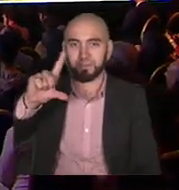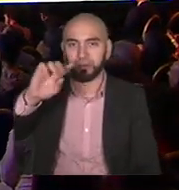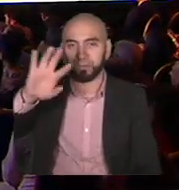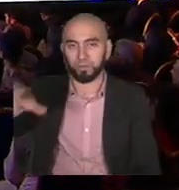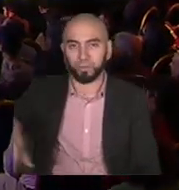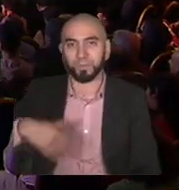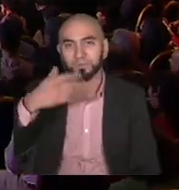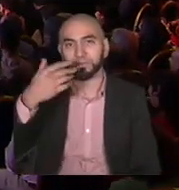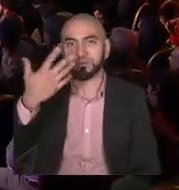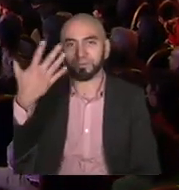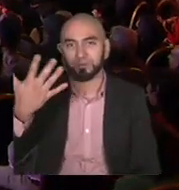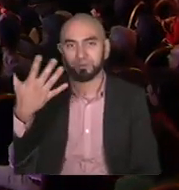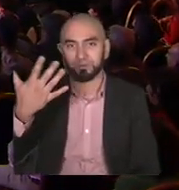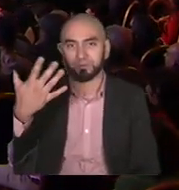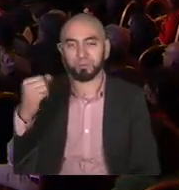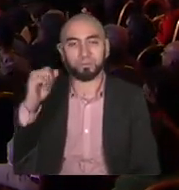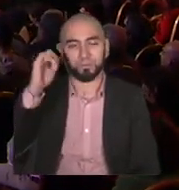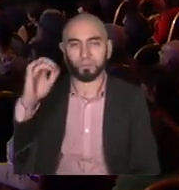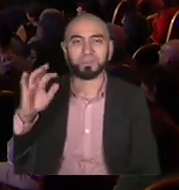7,5 veces